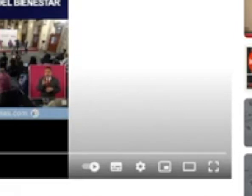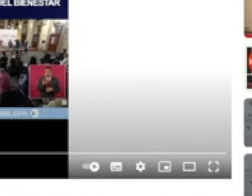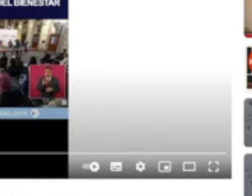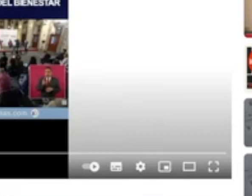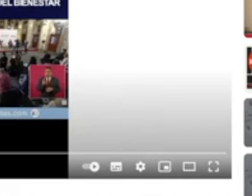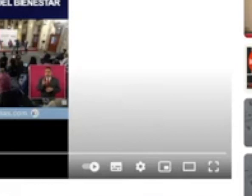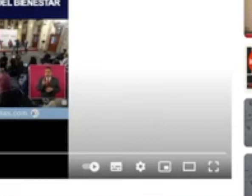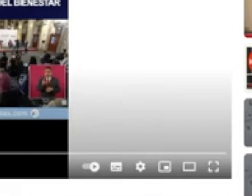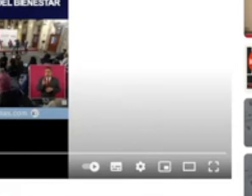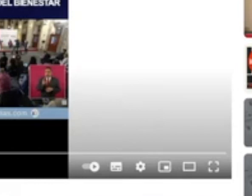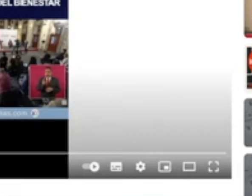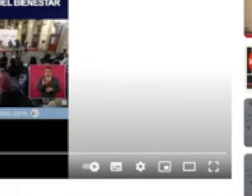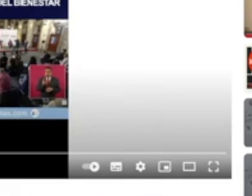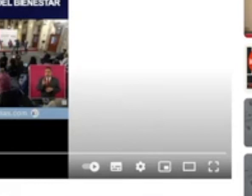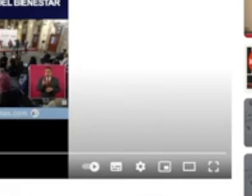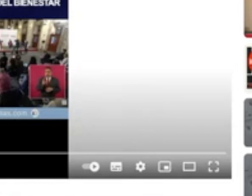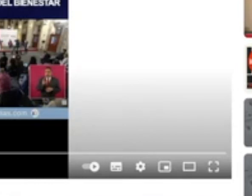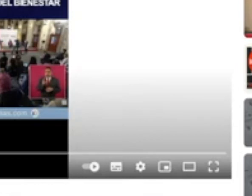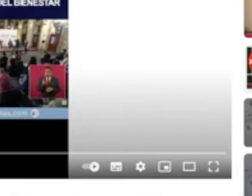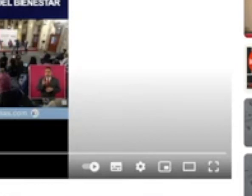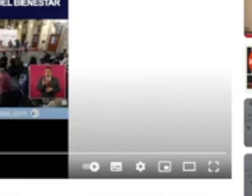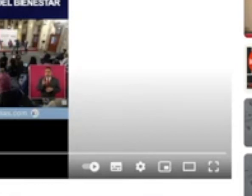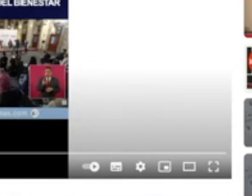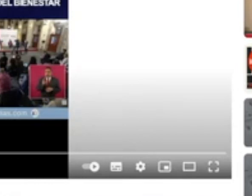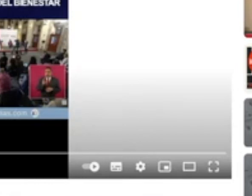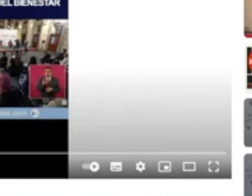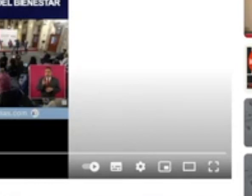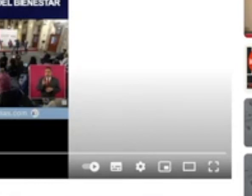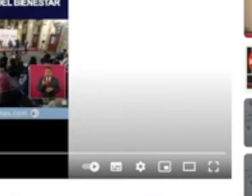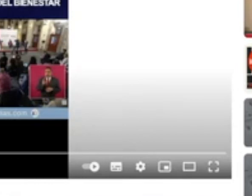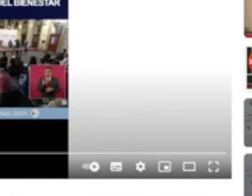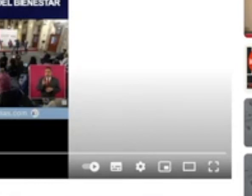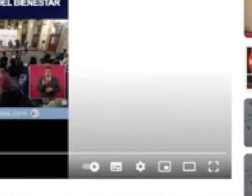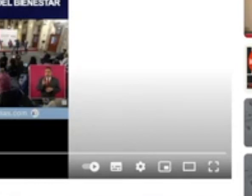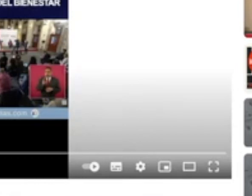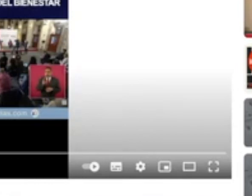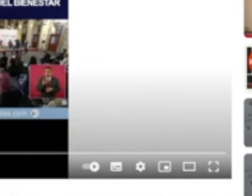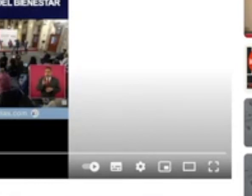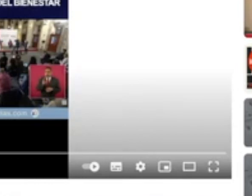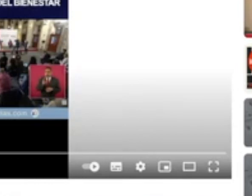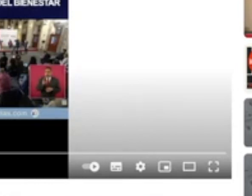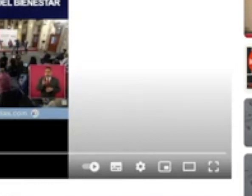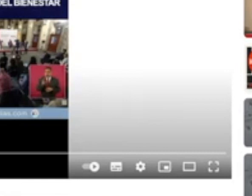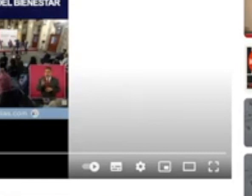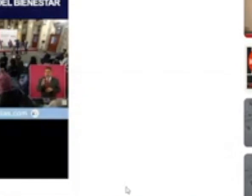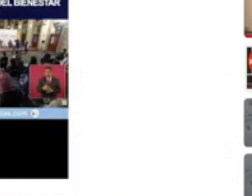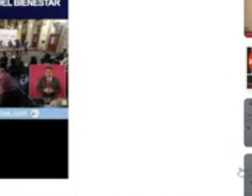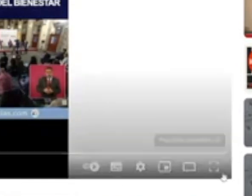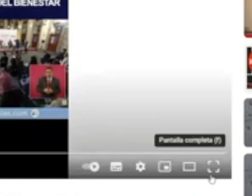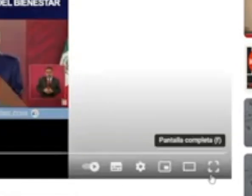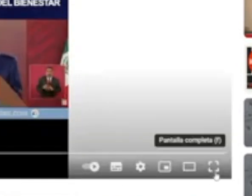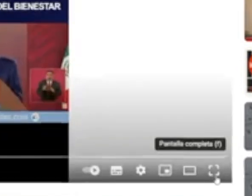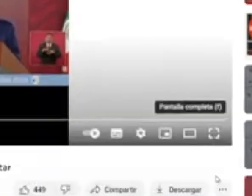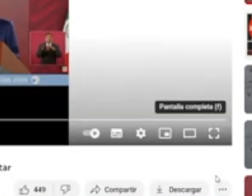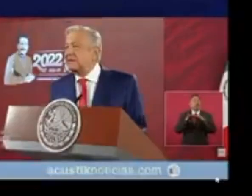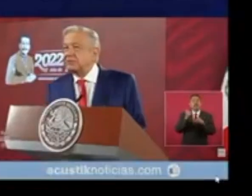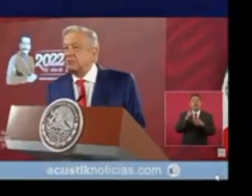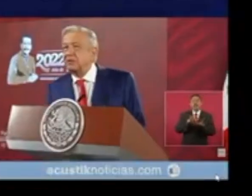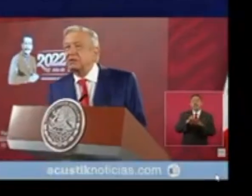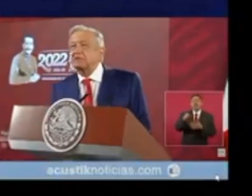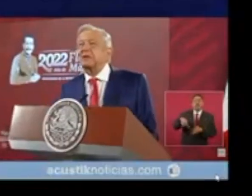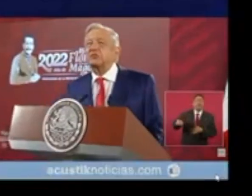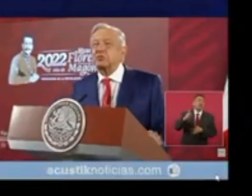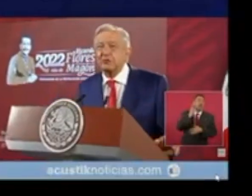la señora, como la doña Elba Esther Gordillo. Vamos a escuchar, y dice así. Yo, para agradecerle a los diputados